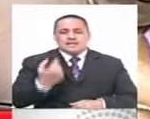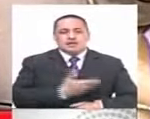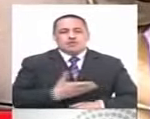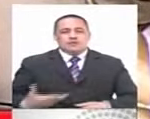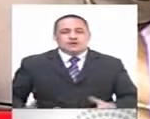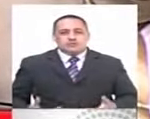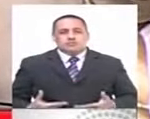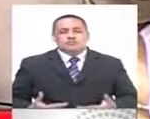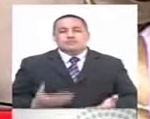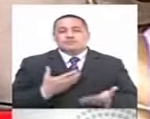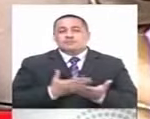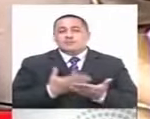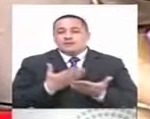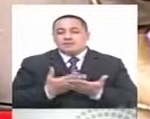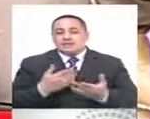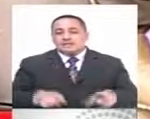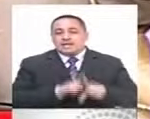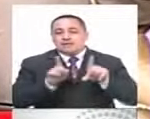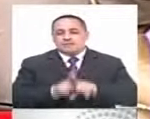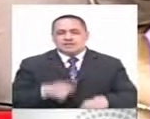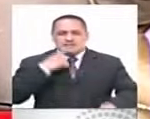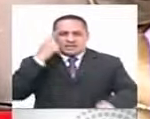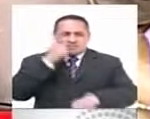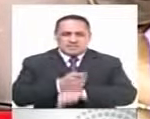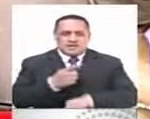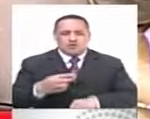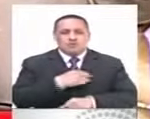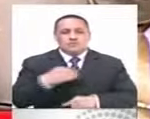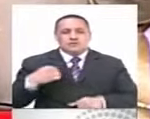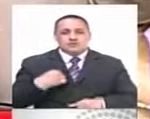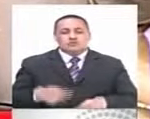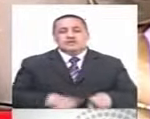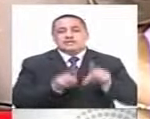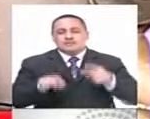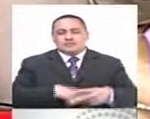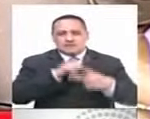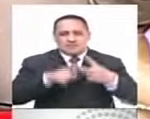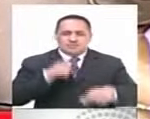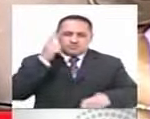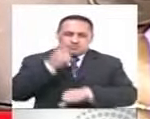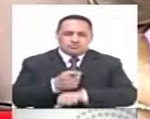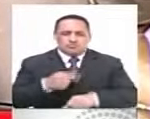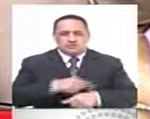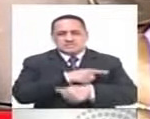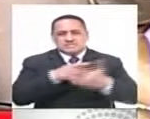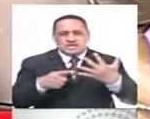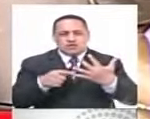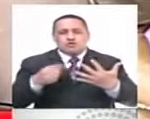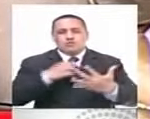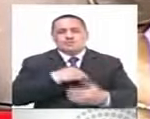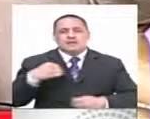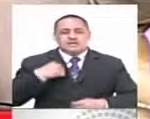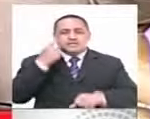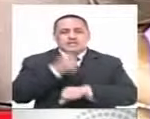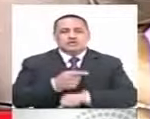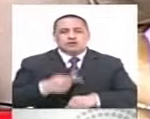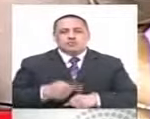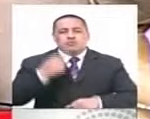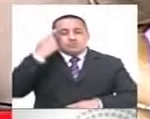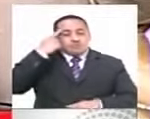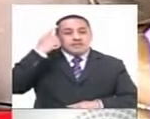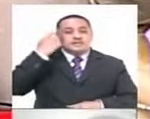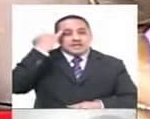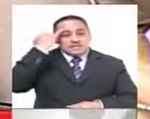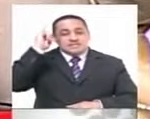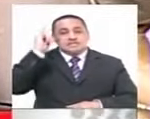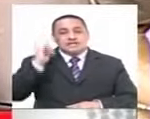gobierno. Más bien, interpelaron a un ministro e iban a interpelar a otros 5 por prejuicios